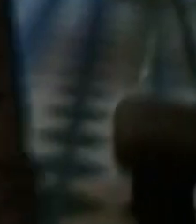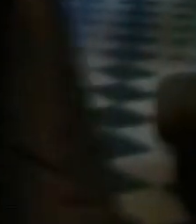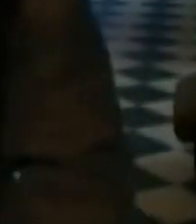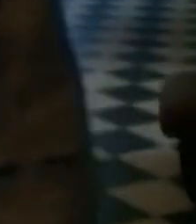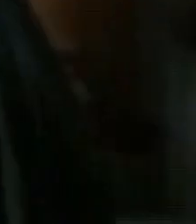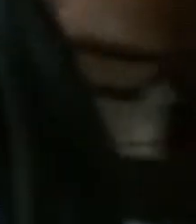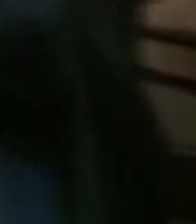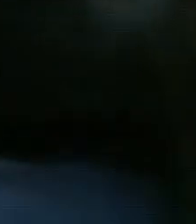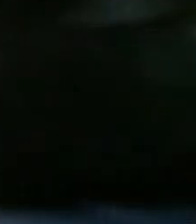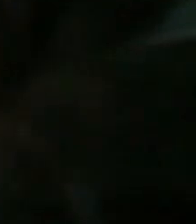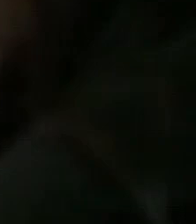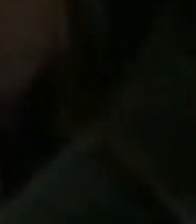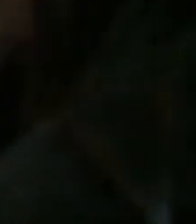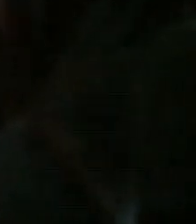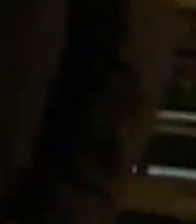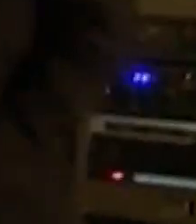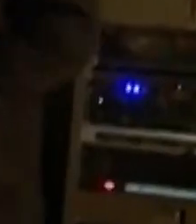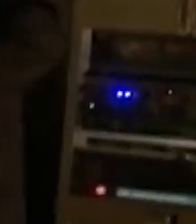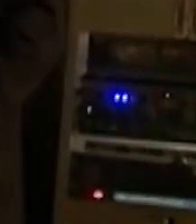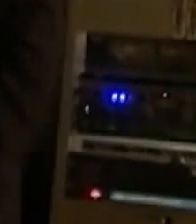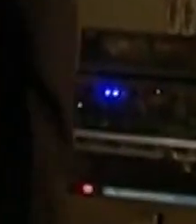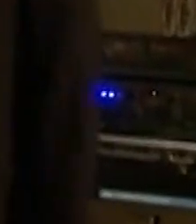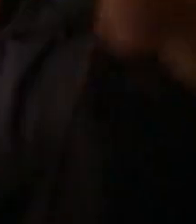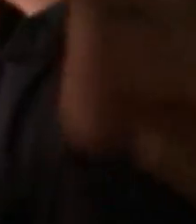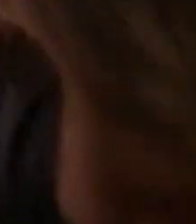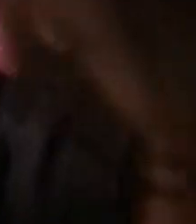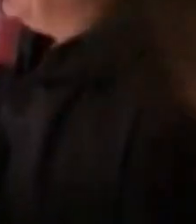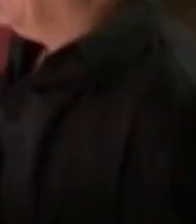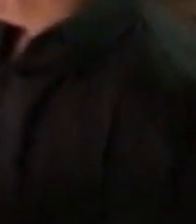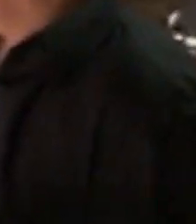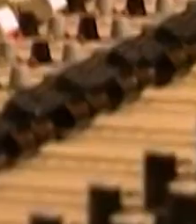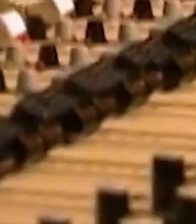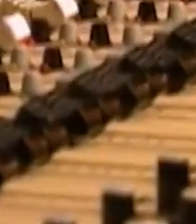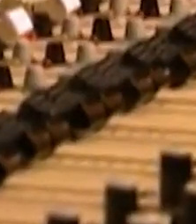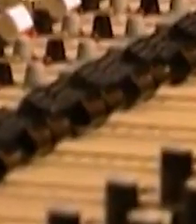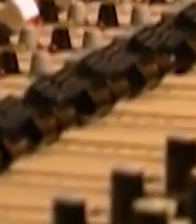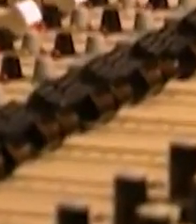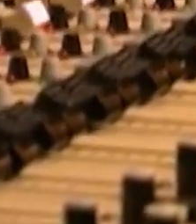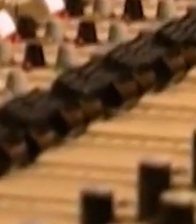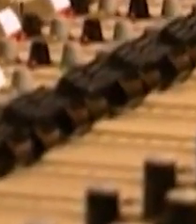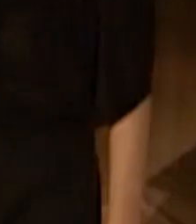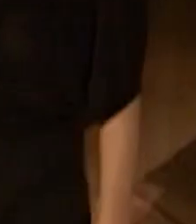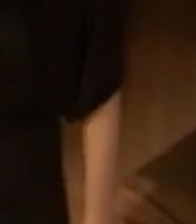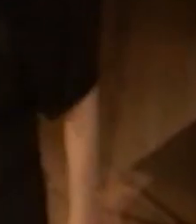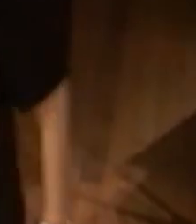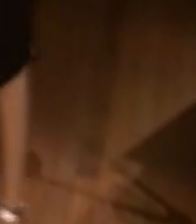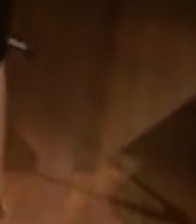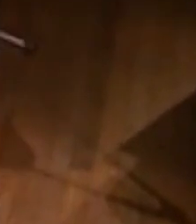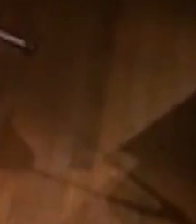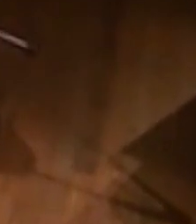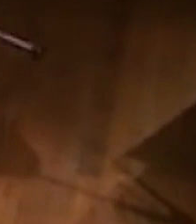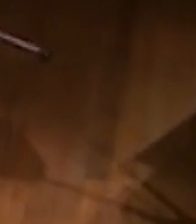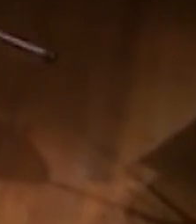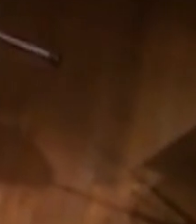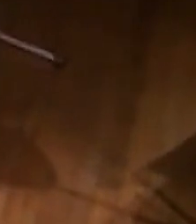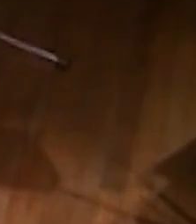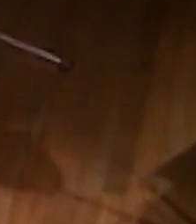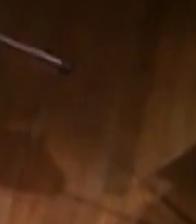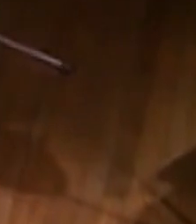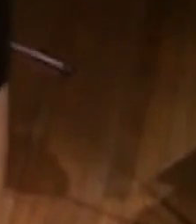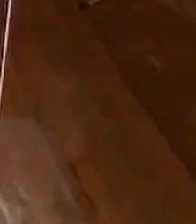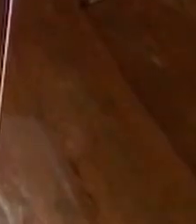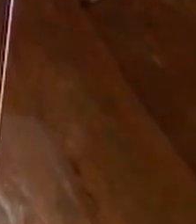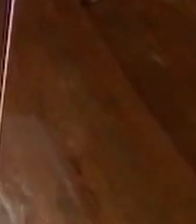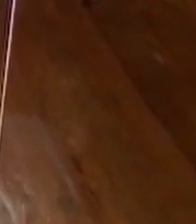En nuestro espacio Encuentro en el Estudio, presentamos una de las cantantes más grandes del tango en